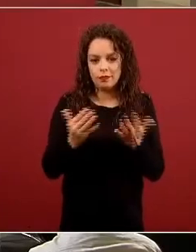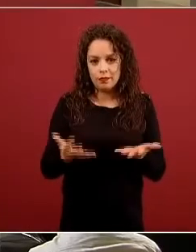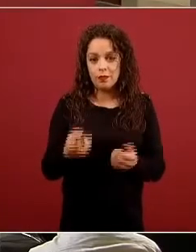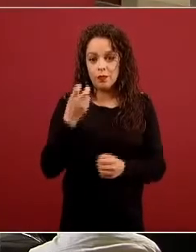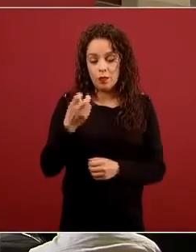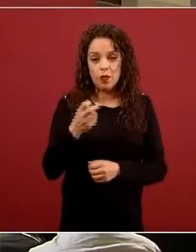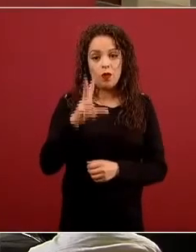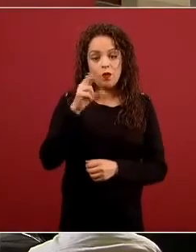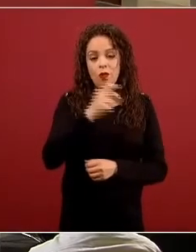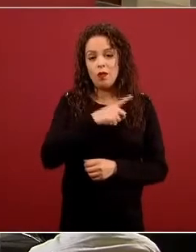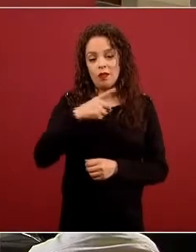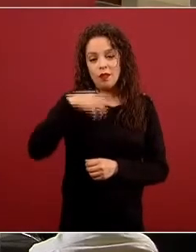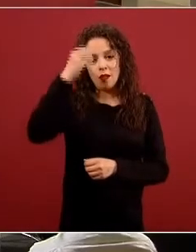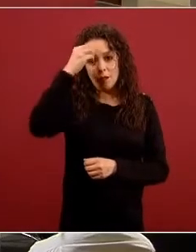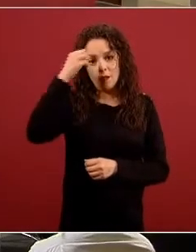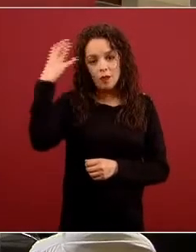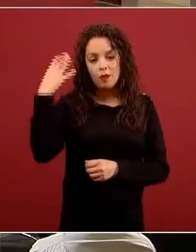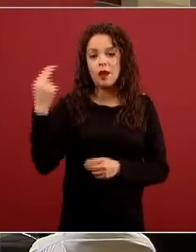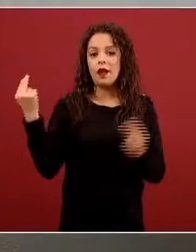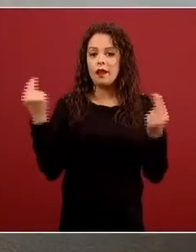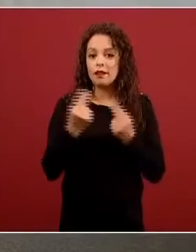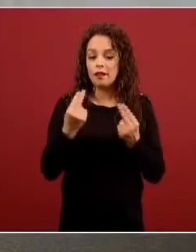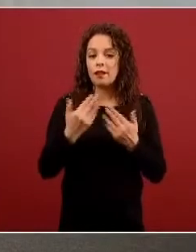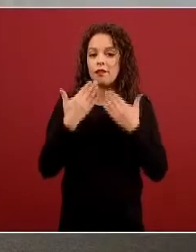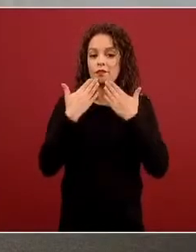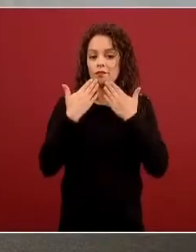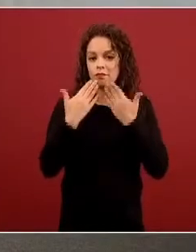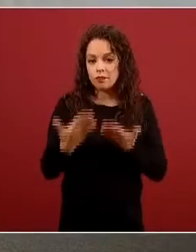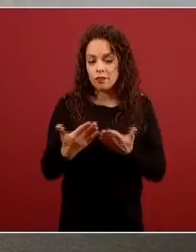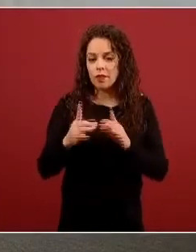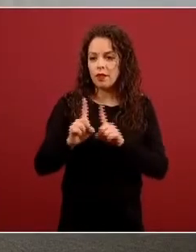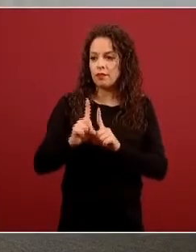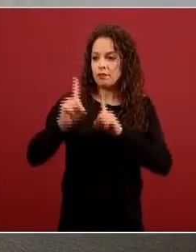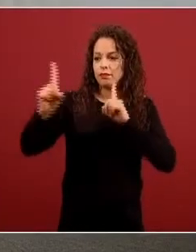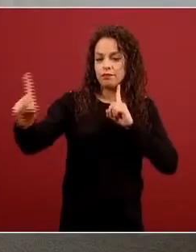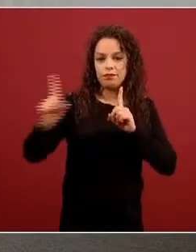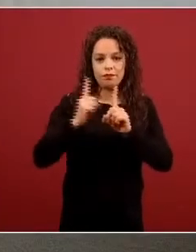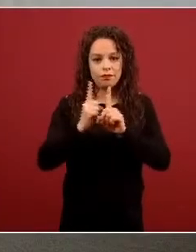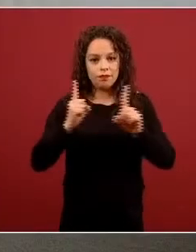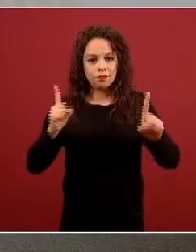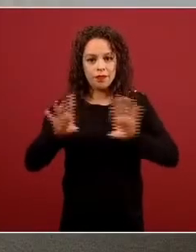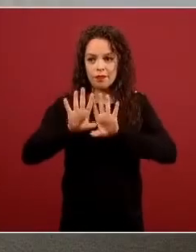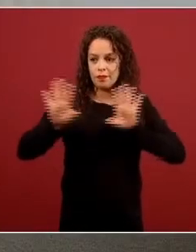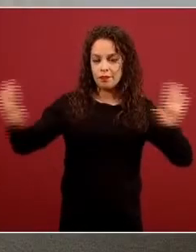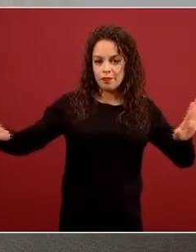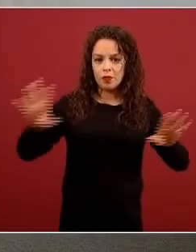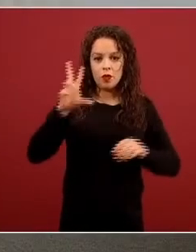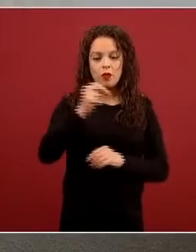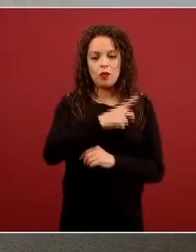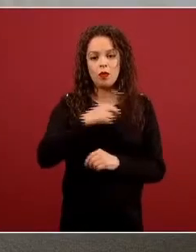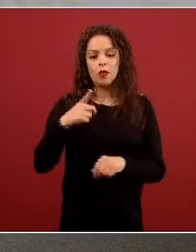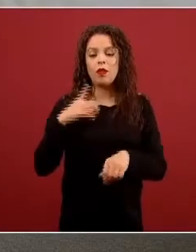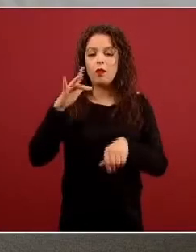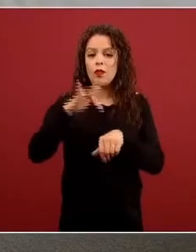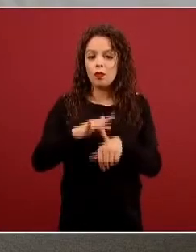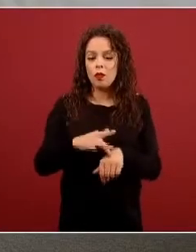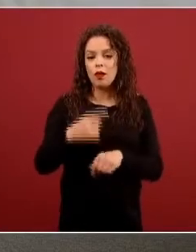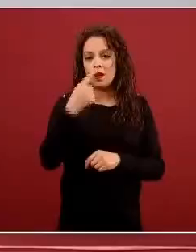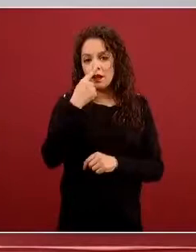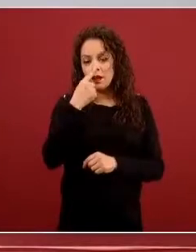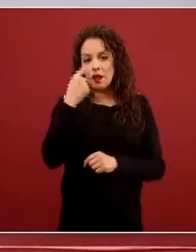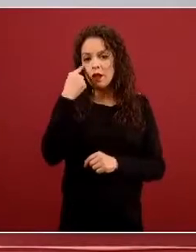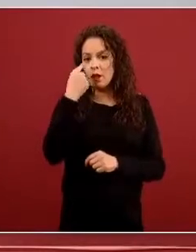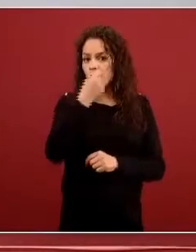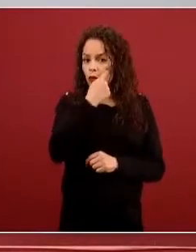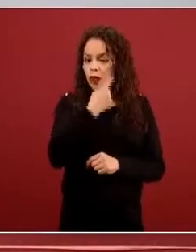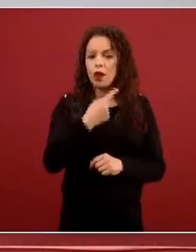mensaje, mantener una sana distancia, la higiene de manos, evitar tocarnos los ojos, la nariz, la boca,